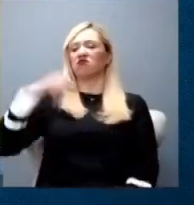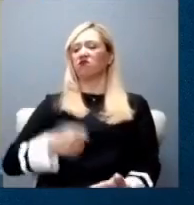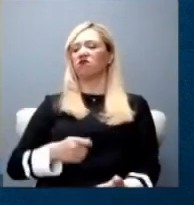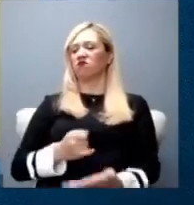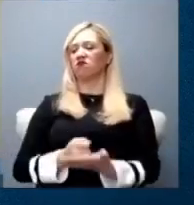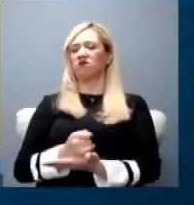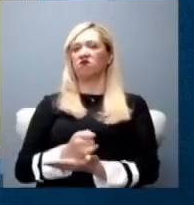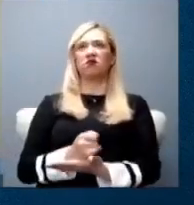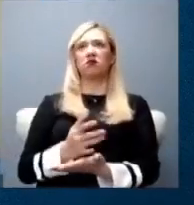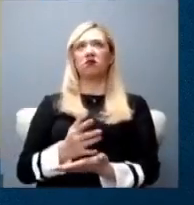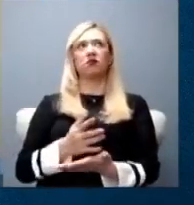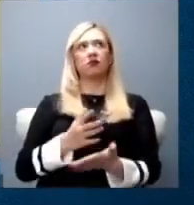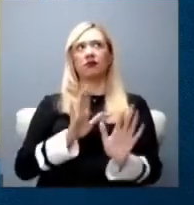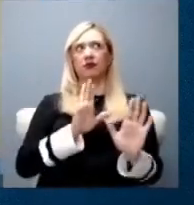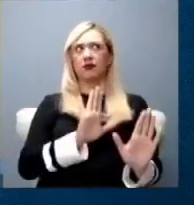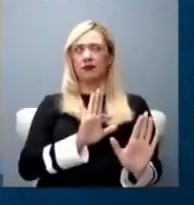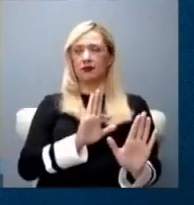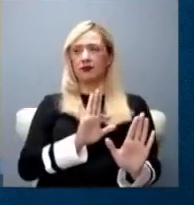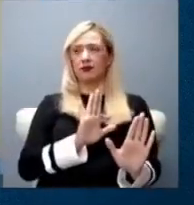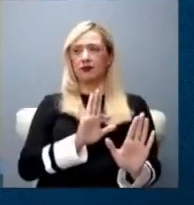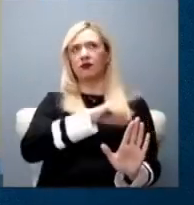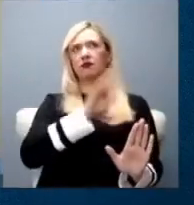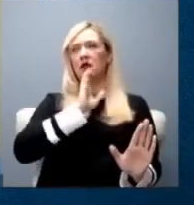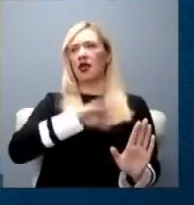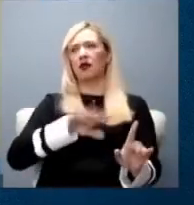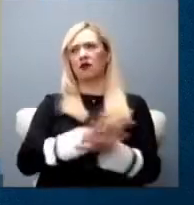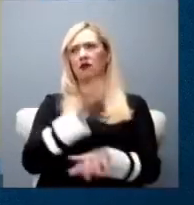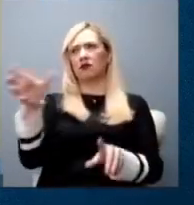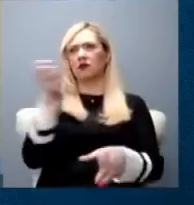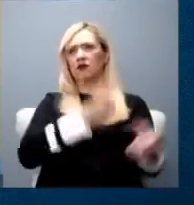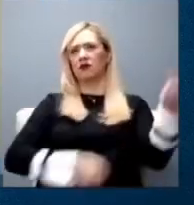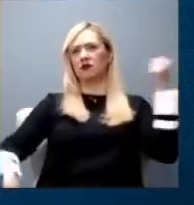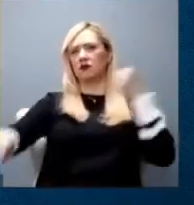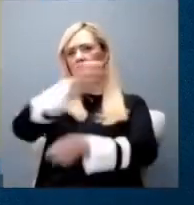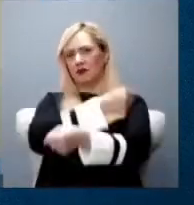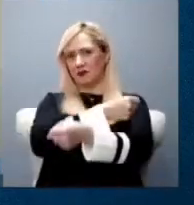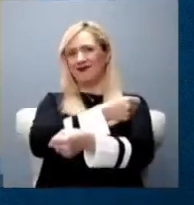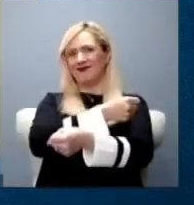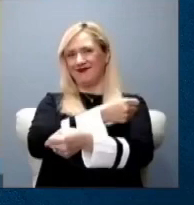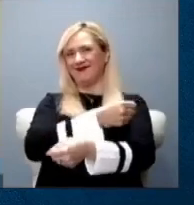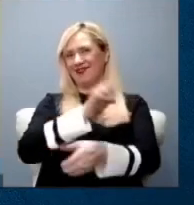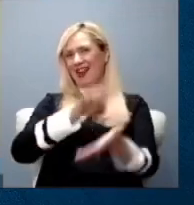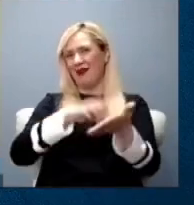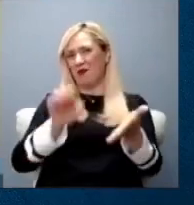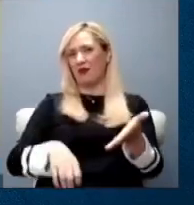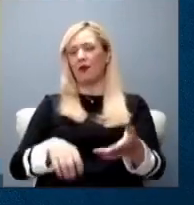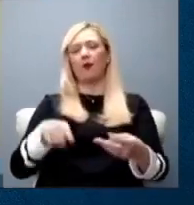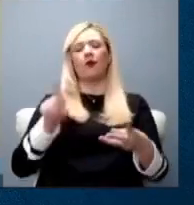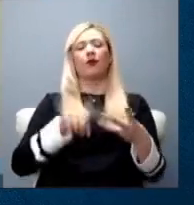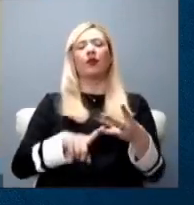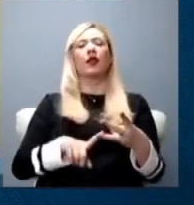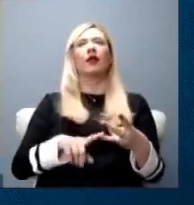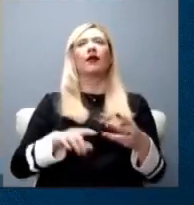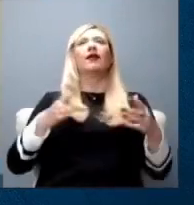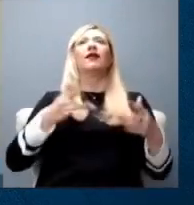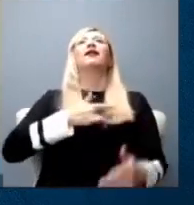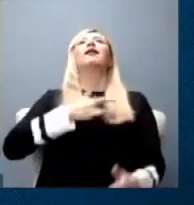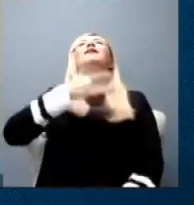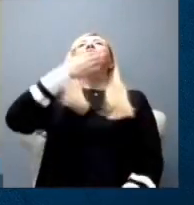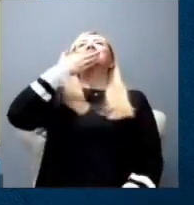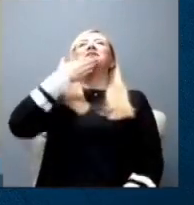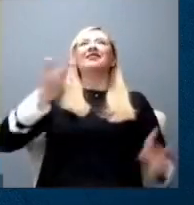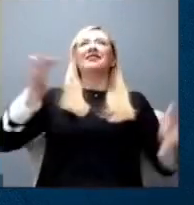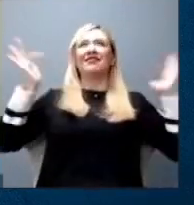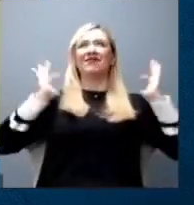puesto. Una segunda medida de reparación integral es la satisfacción, y que puede consistir, como por ejemplo, en